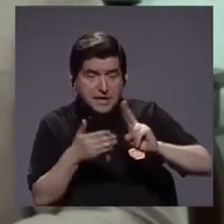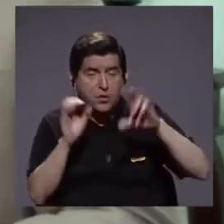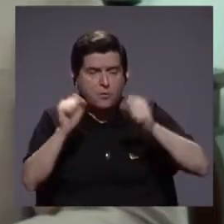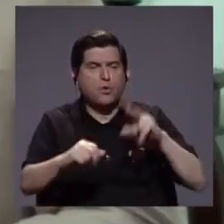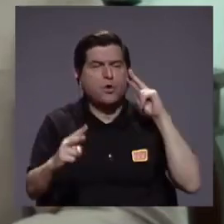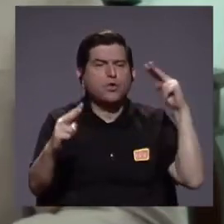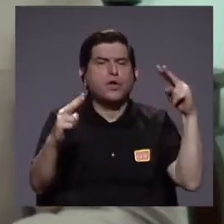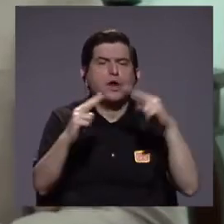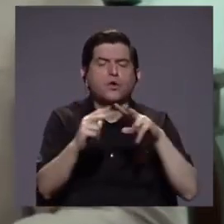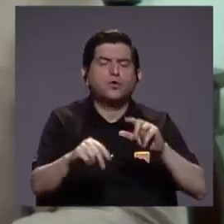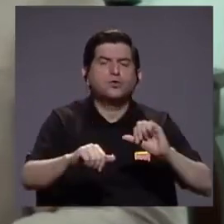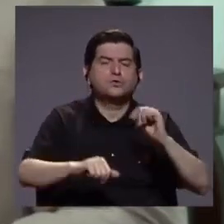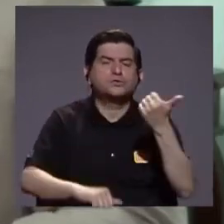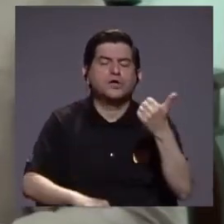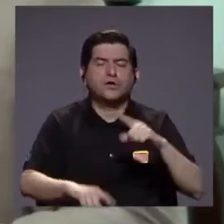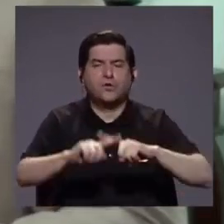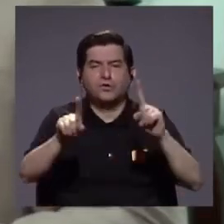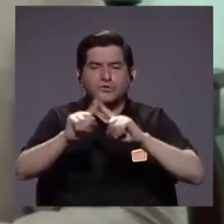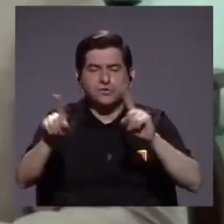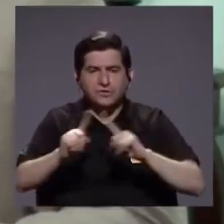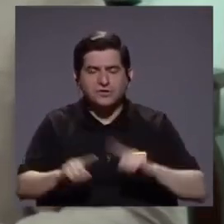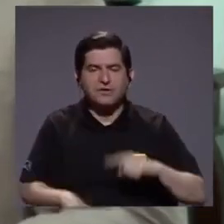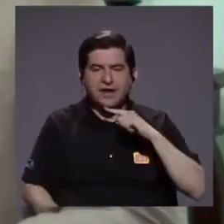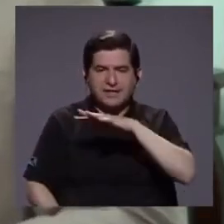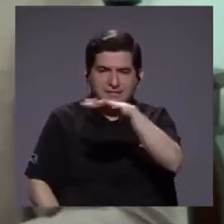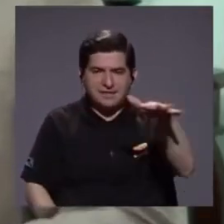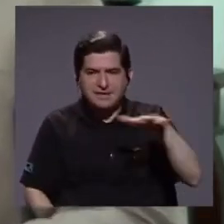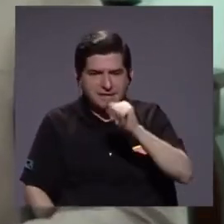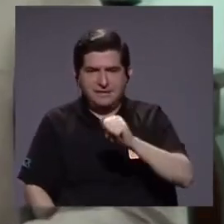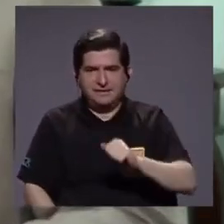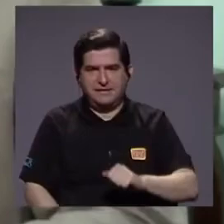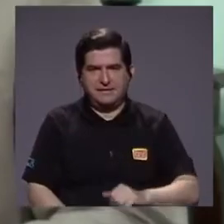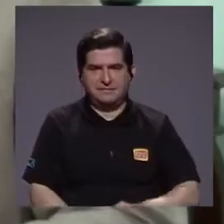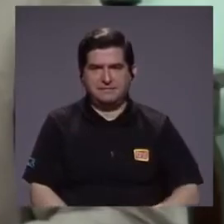que conozcan otras realidades.